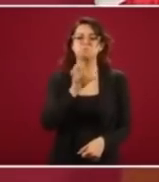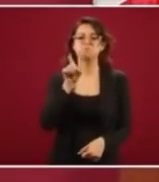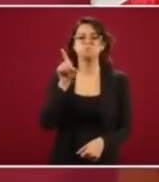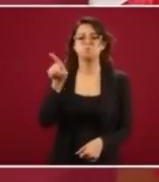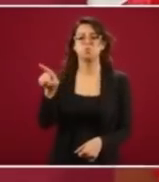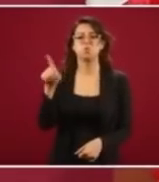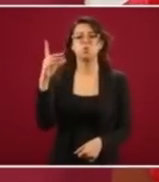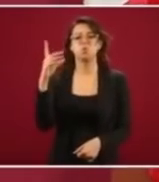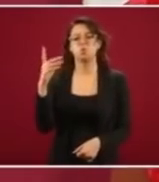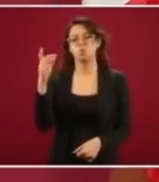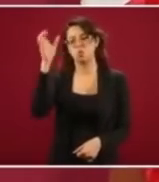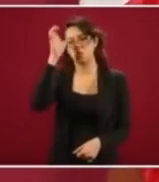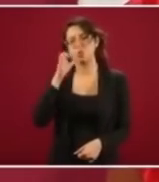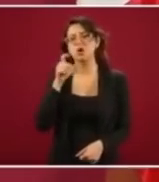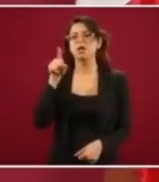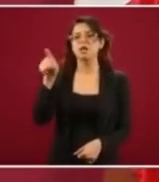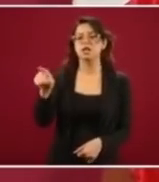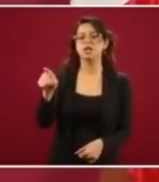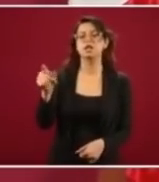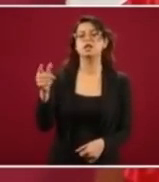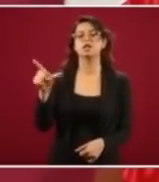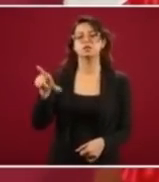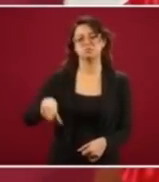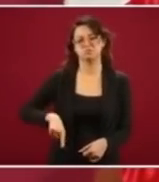gobernador de Coahuila.